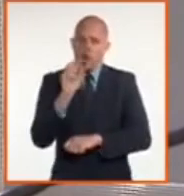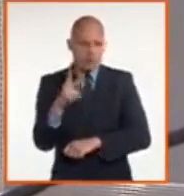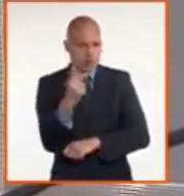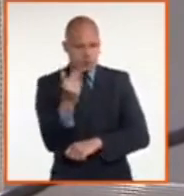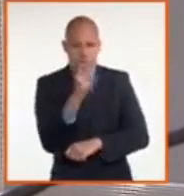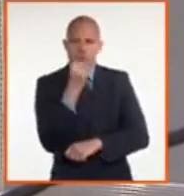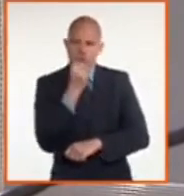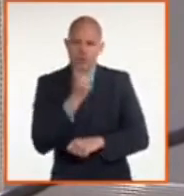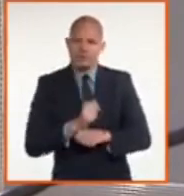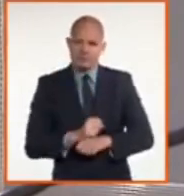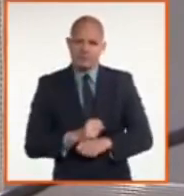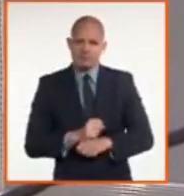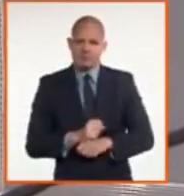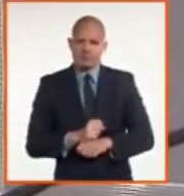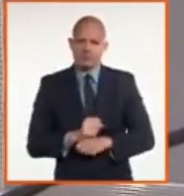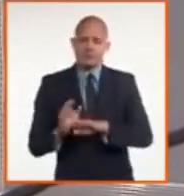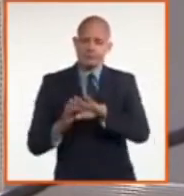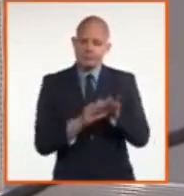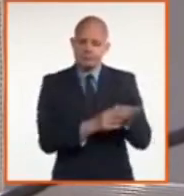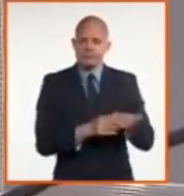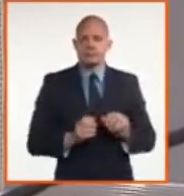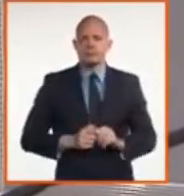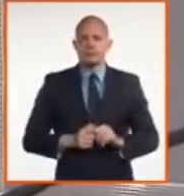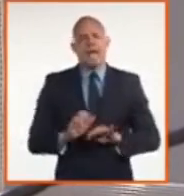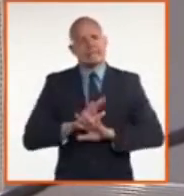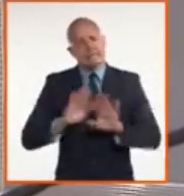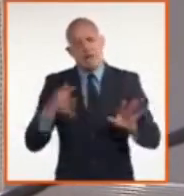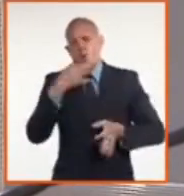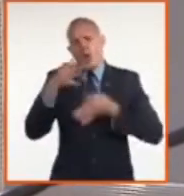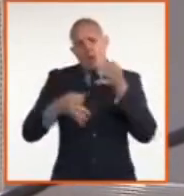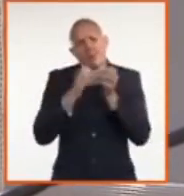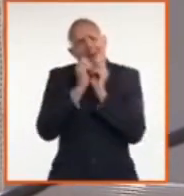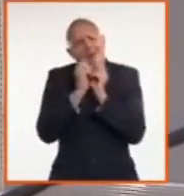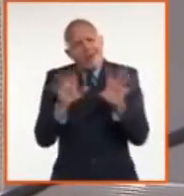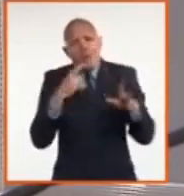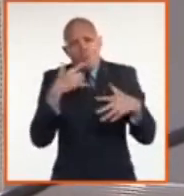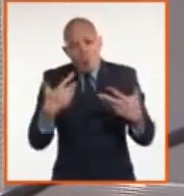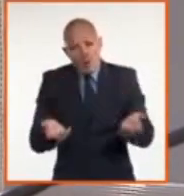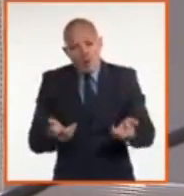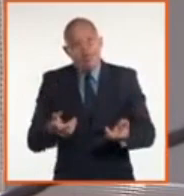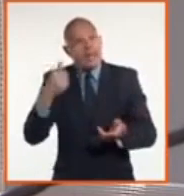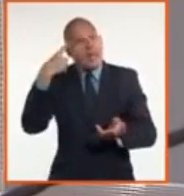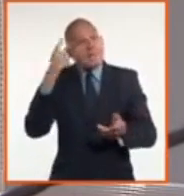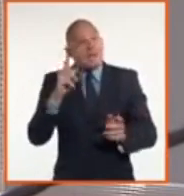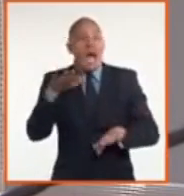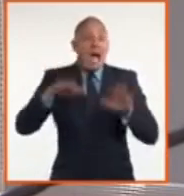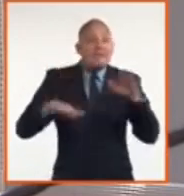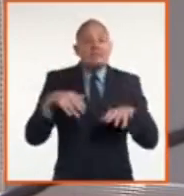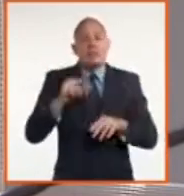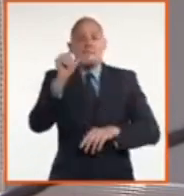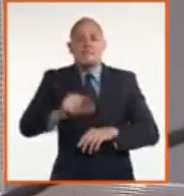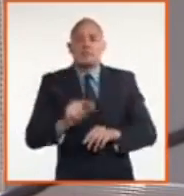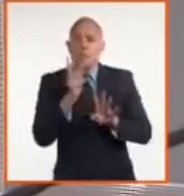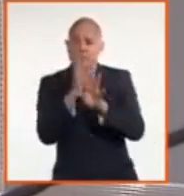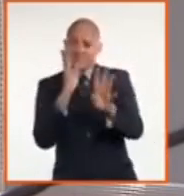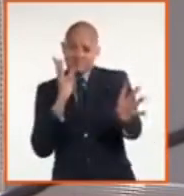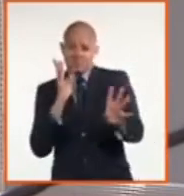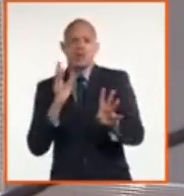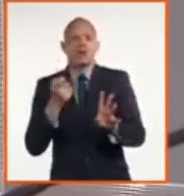puede vender a la población para eso nosotros hemos hecho un análisis no y hemos establecido